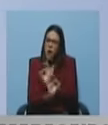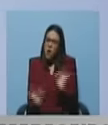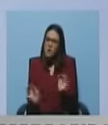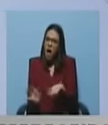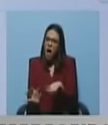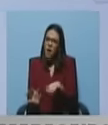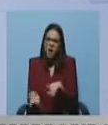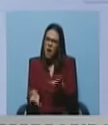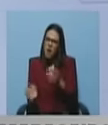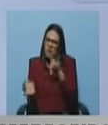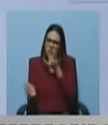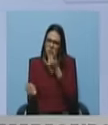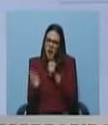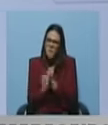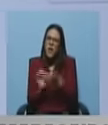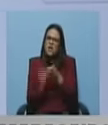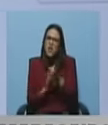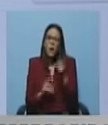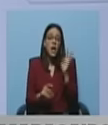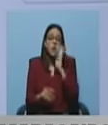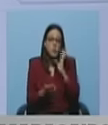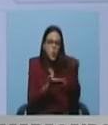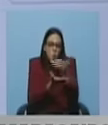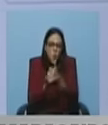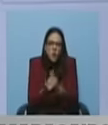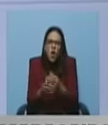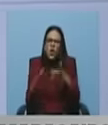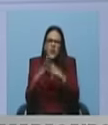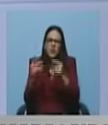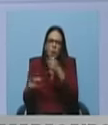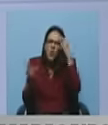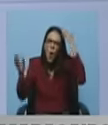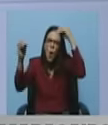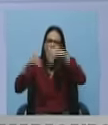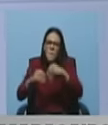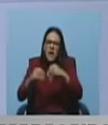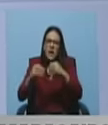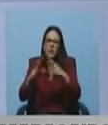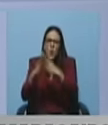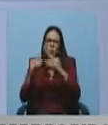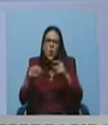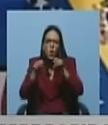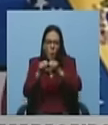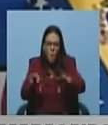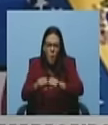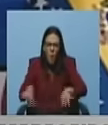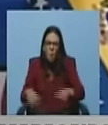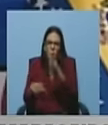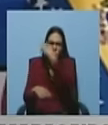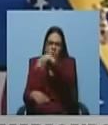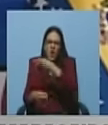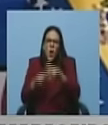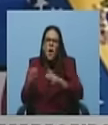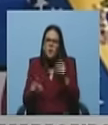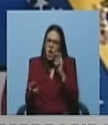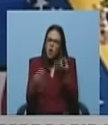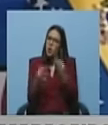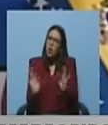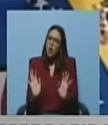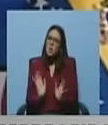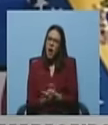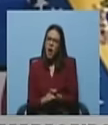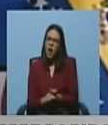ven esta actividad de corrupción de toda una estructura como un hecho muy